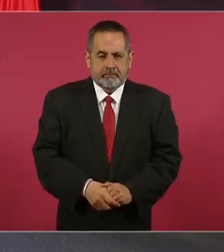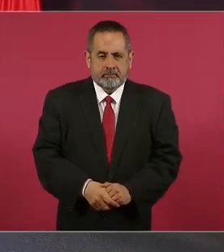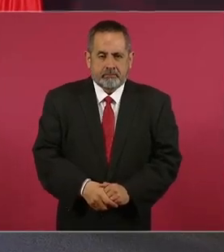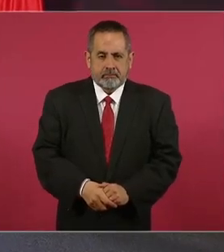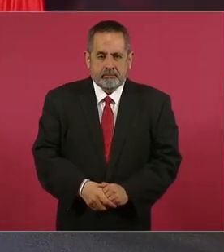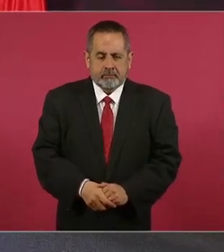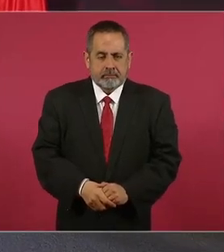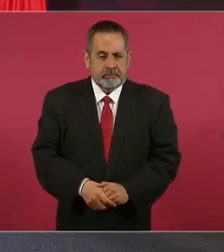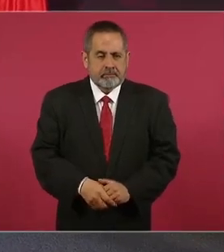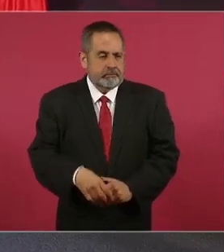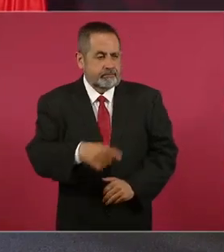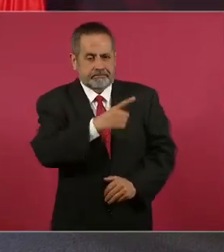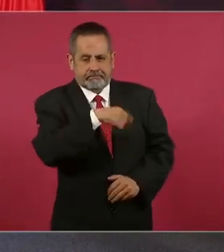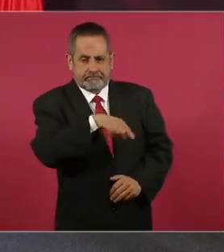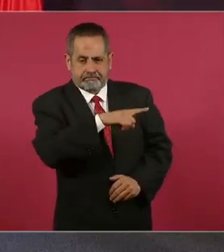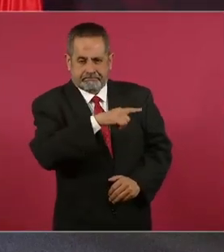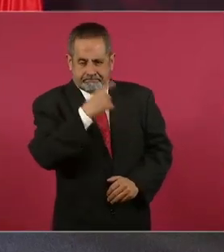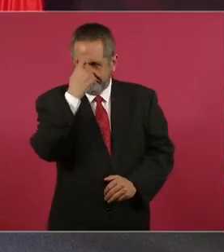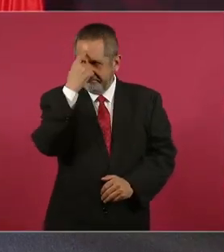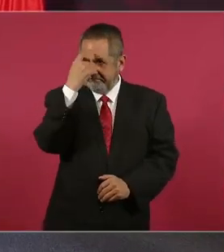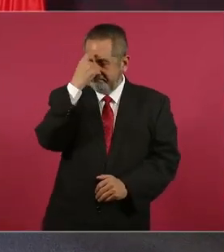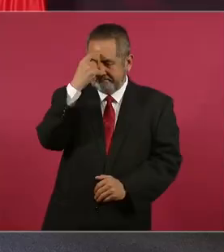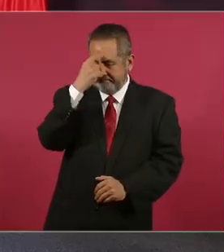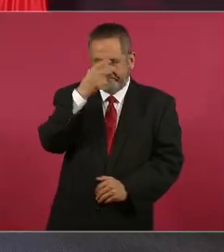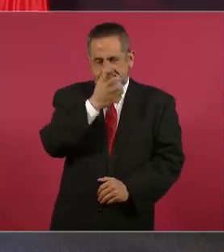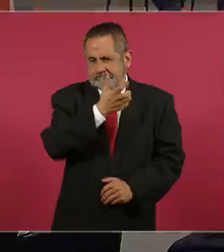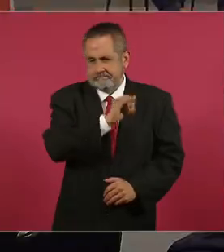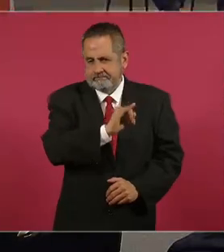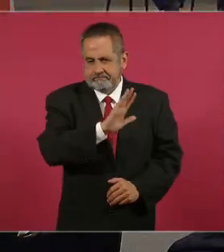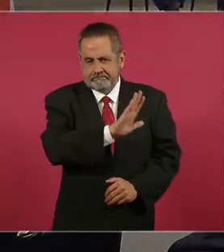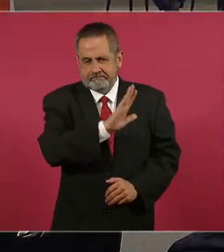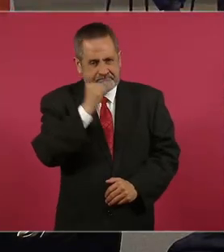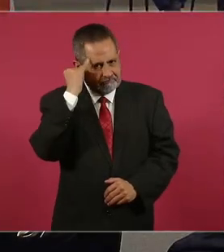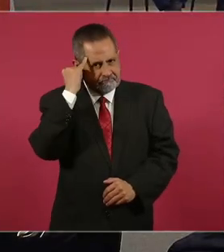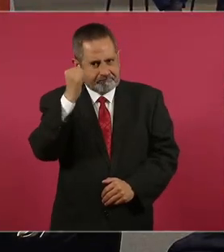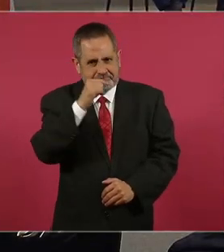porque ellos traen un discurso